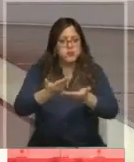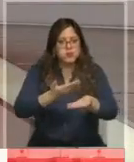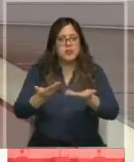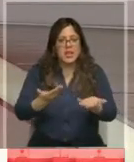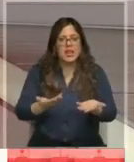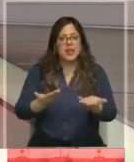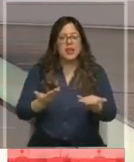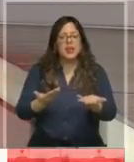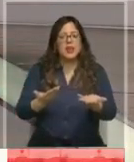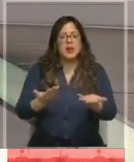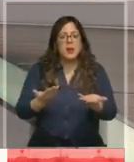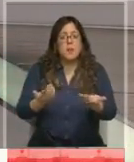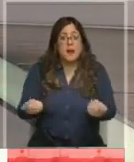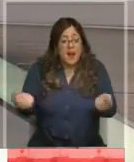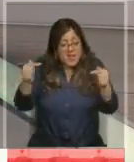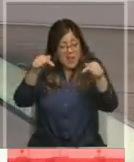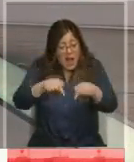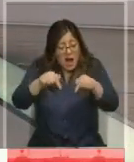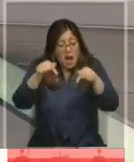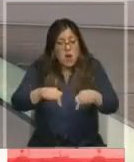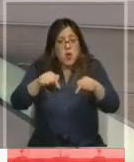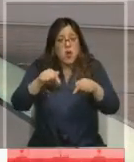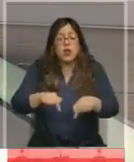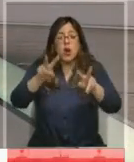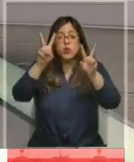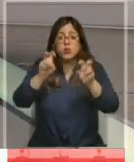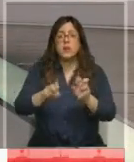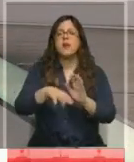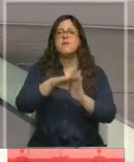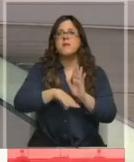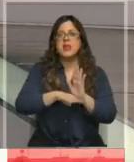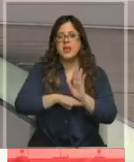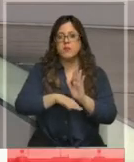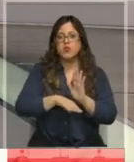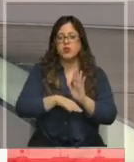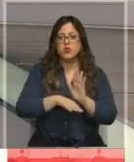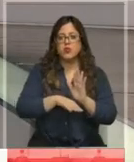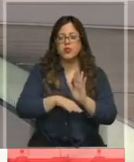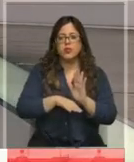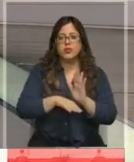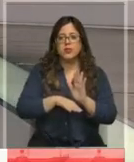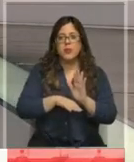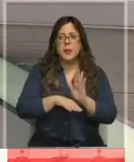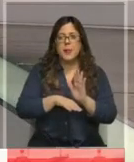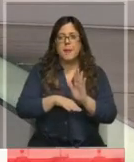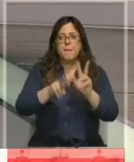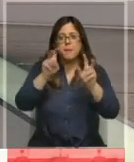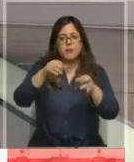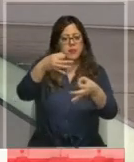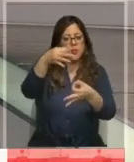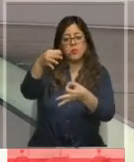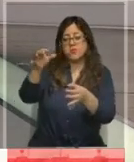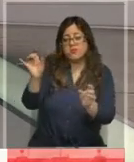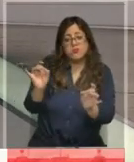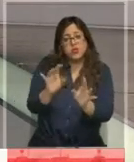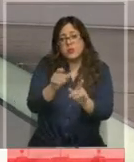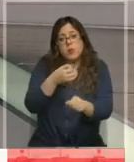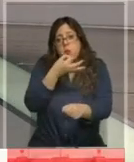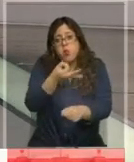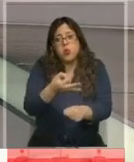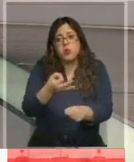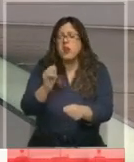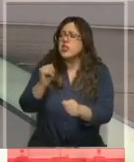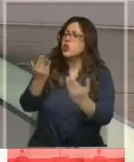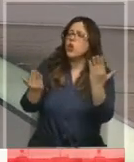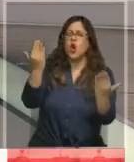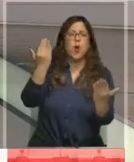con algo que debería haber sido muy mínimo en términos de de documento, si se puede decir. Exacto. Ahora, si tú comparas el